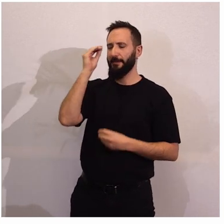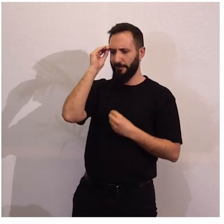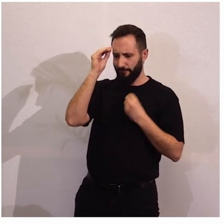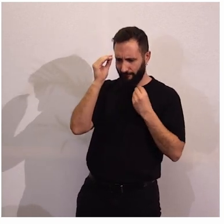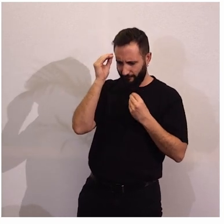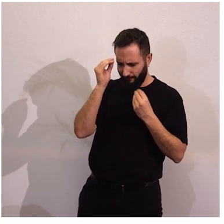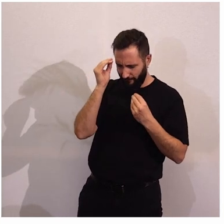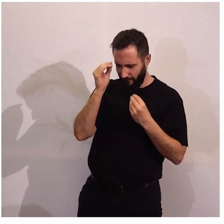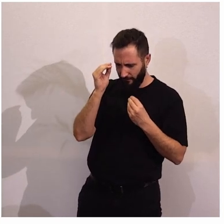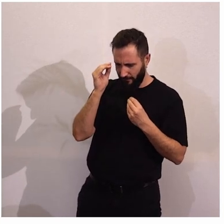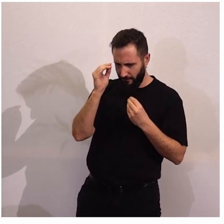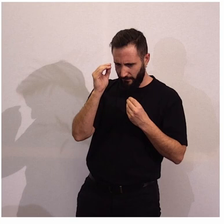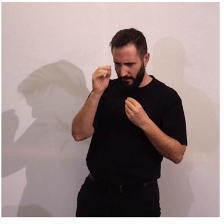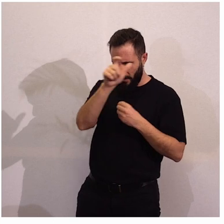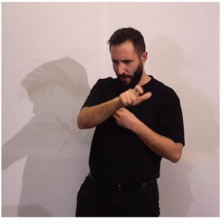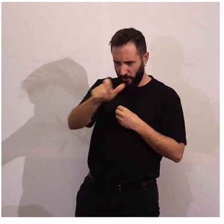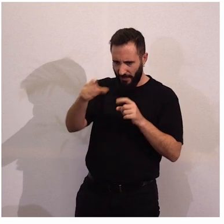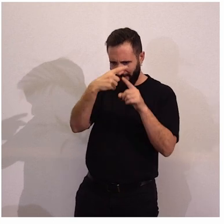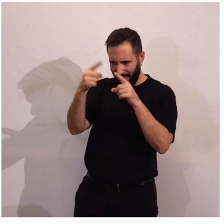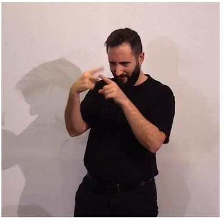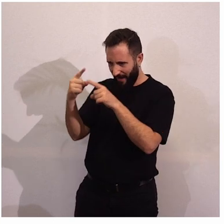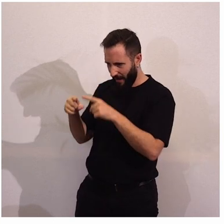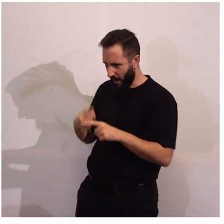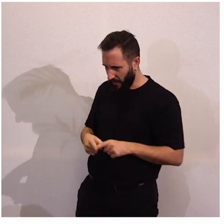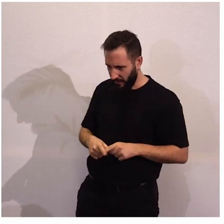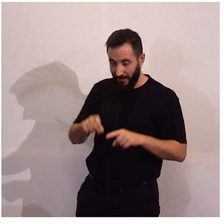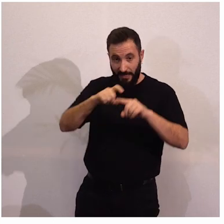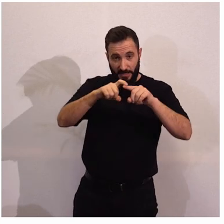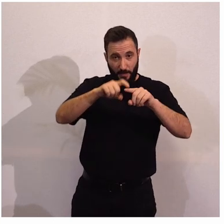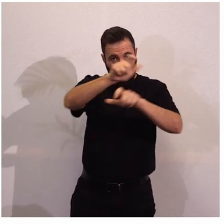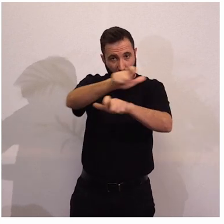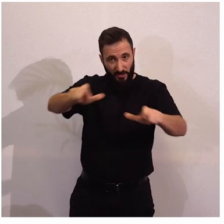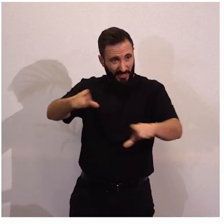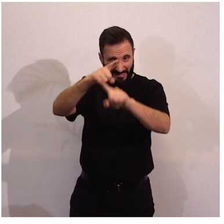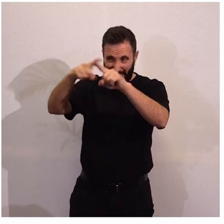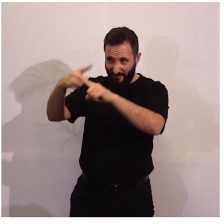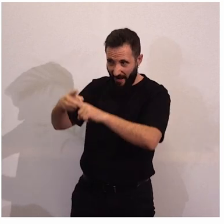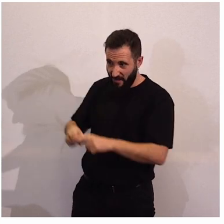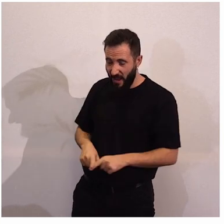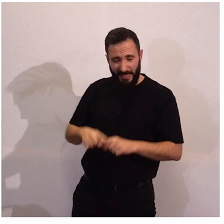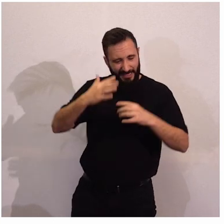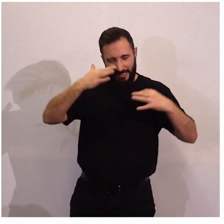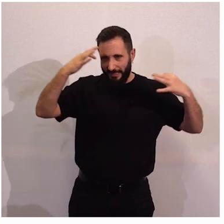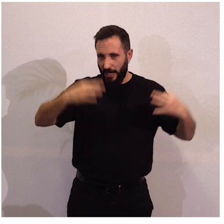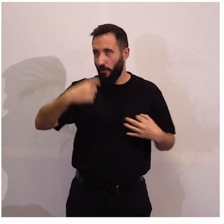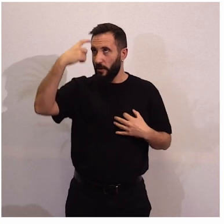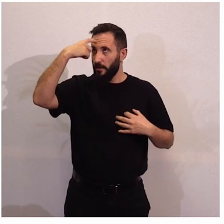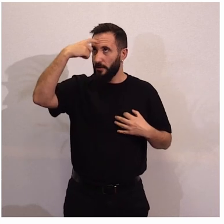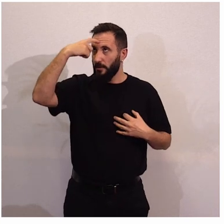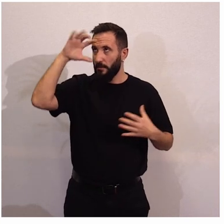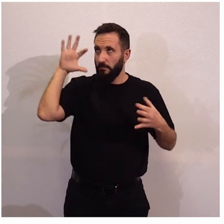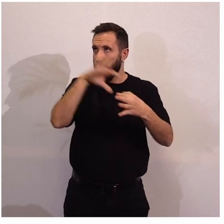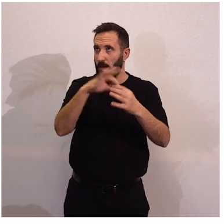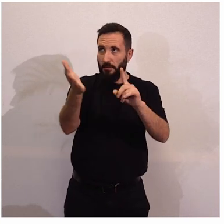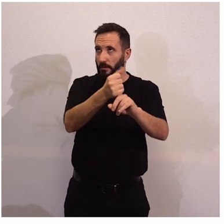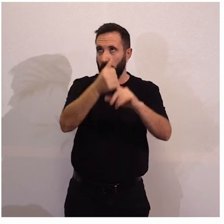pensar sobre diferentes personas, diferentes tipos de personas, seguramente encontráis en vuestra cabeza que